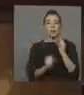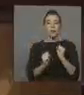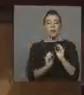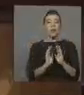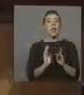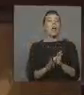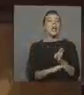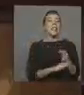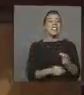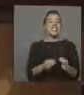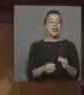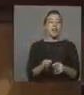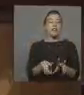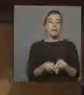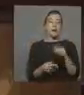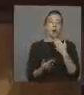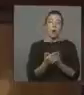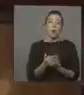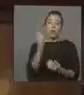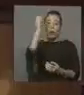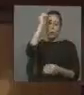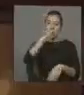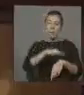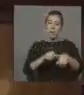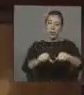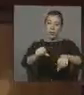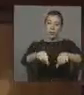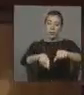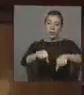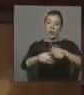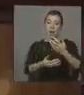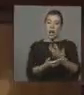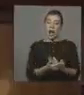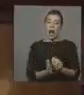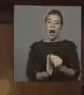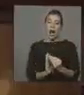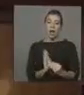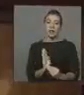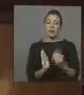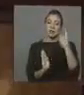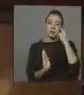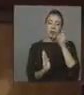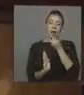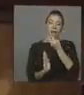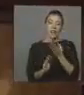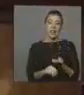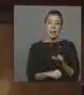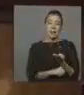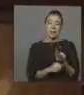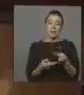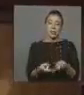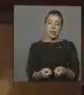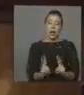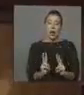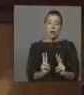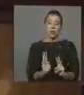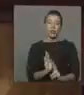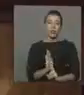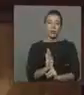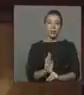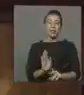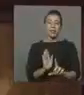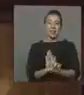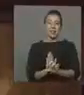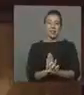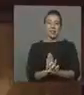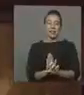recurrir al Tribunal de Familia cuando, a juicio del médico cirujano, existan antecedentes para afirmar que la solicitud de autorización al representante